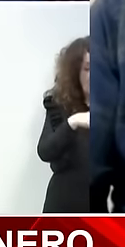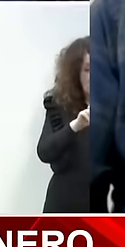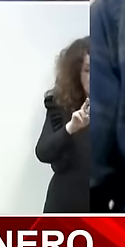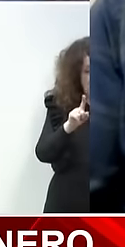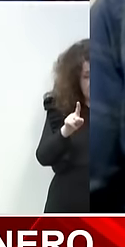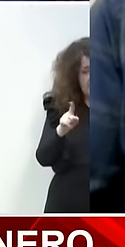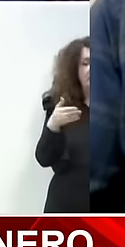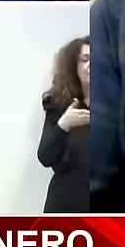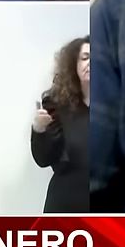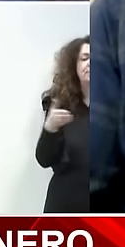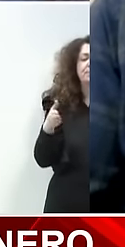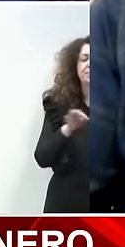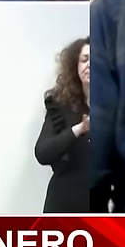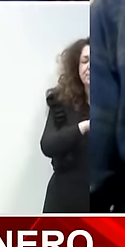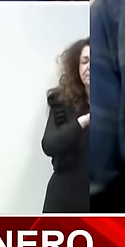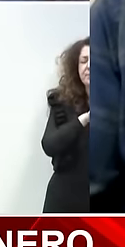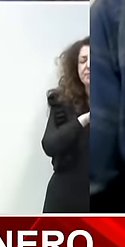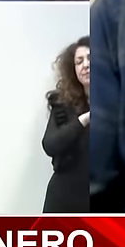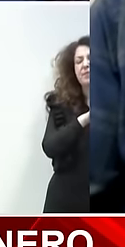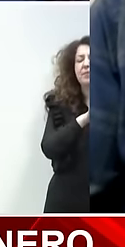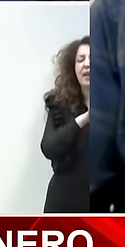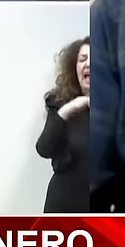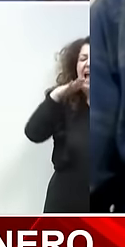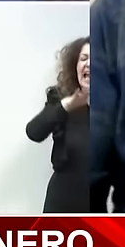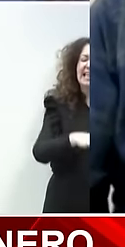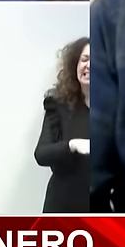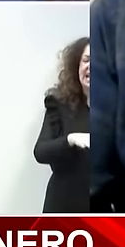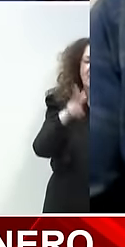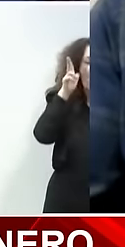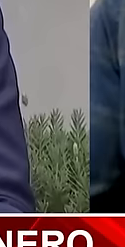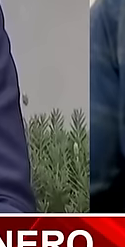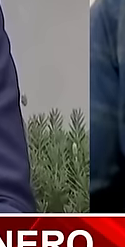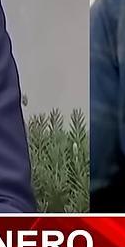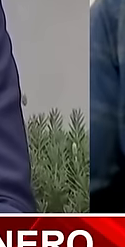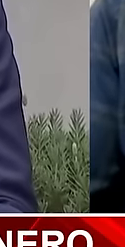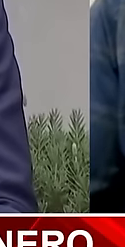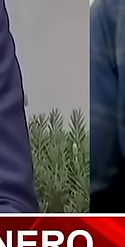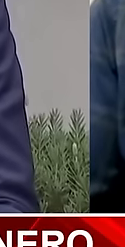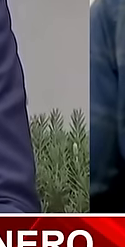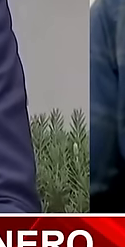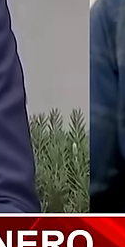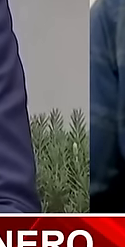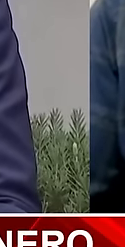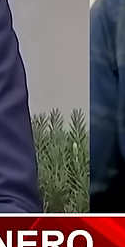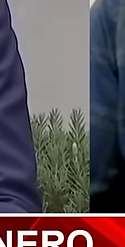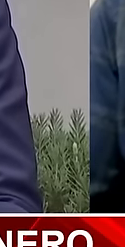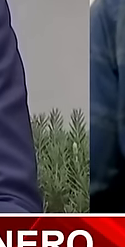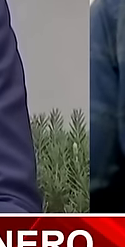tiene material para desplegarse, para, yo creo que desplegarse mucho más y poder atender muchísimo